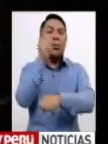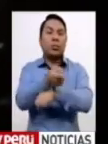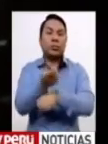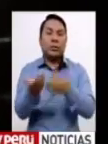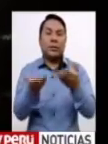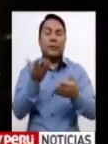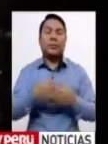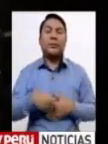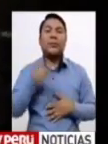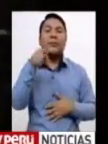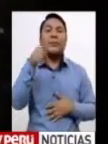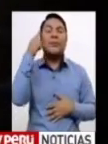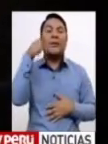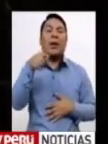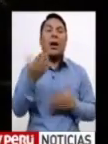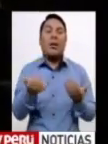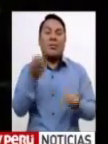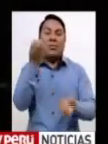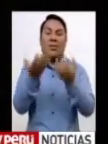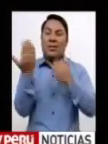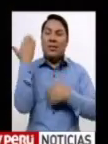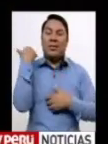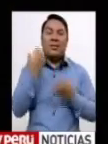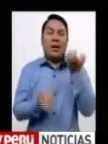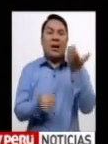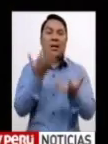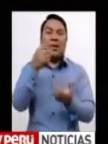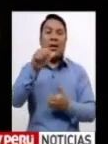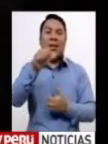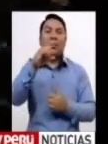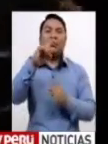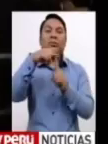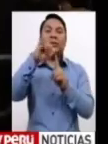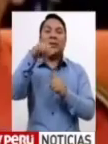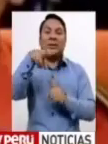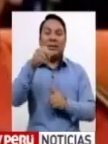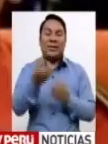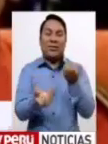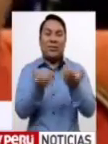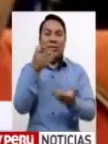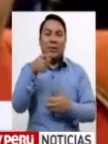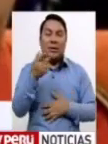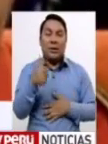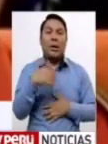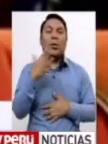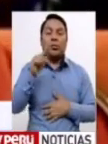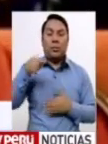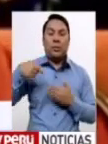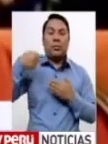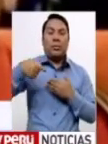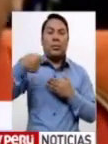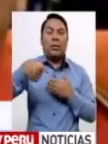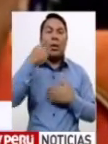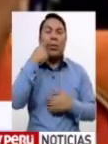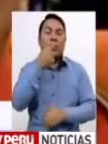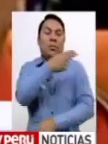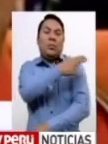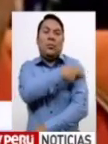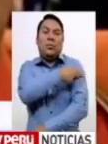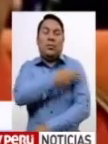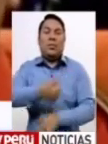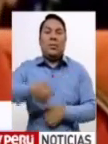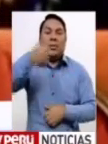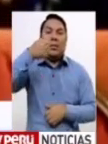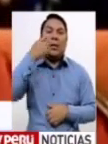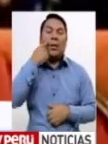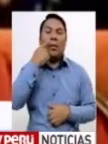El fuego en el Agustino ha dejado brasas que evidencian un enfrentamiento. Hace unos días, el teniente brigadier Rafael Calvo